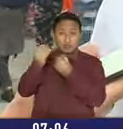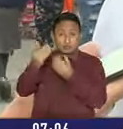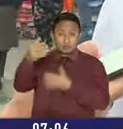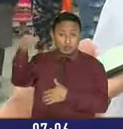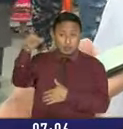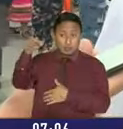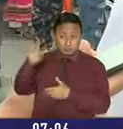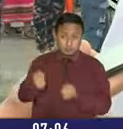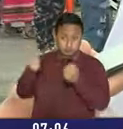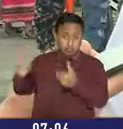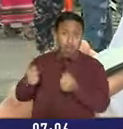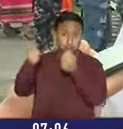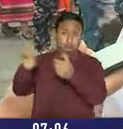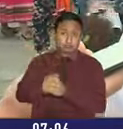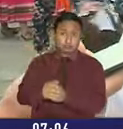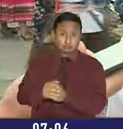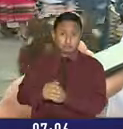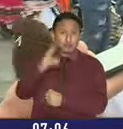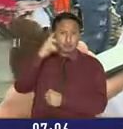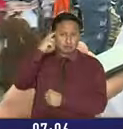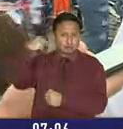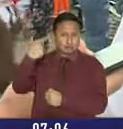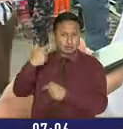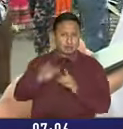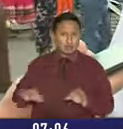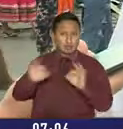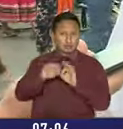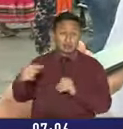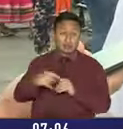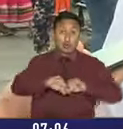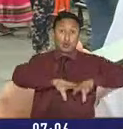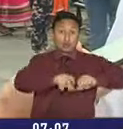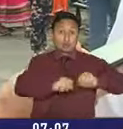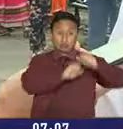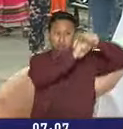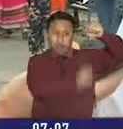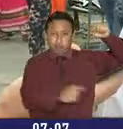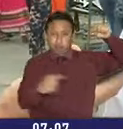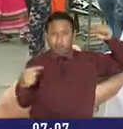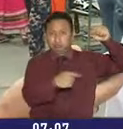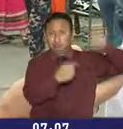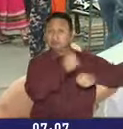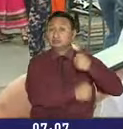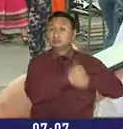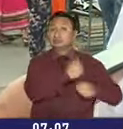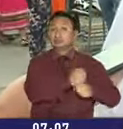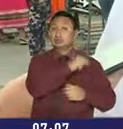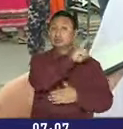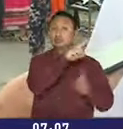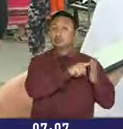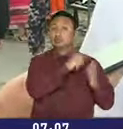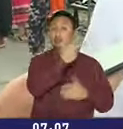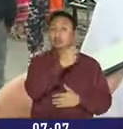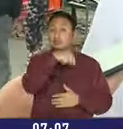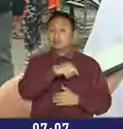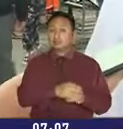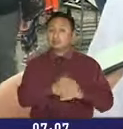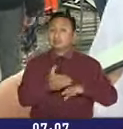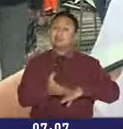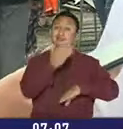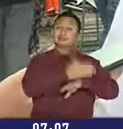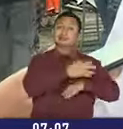que se descubran estos actos de corrupción que lamentablemente se han cometido en el año 2013 en administraciones anteriores, y yo creo que la